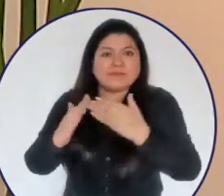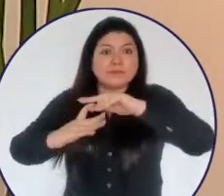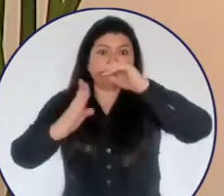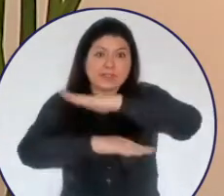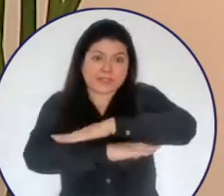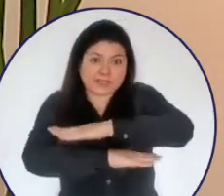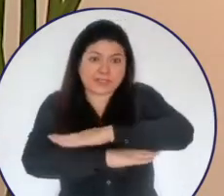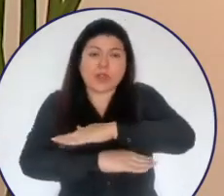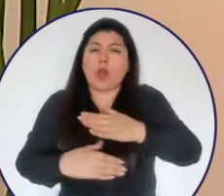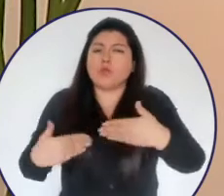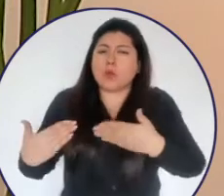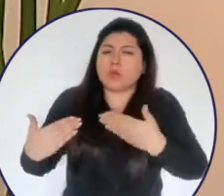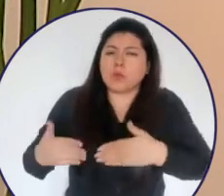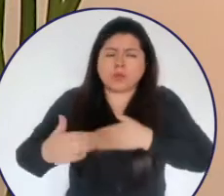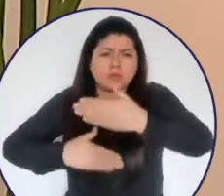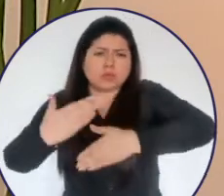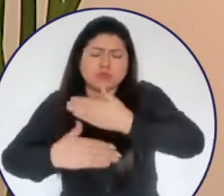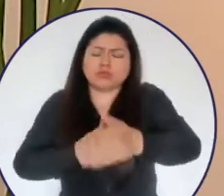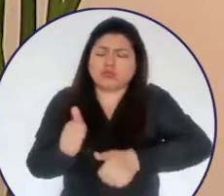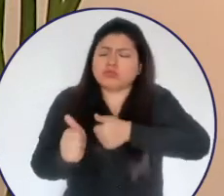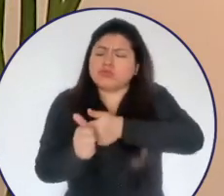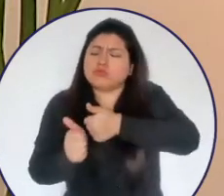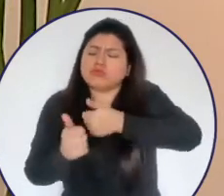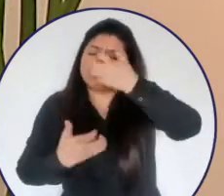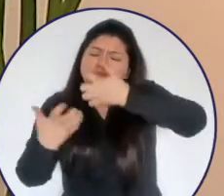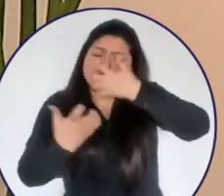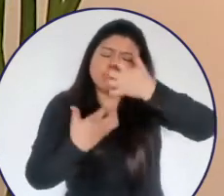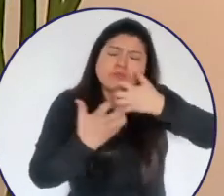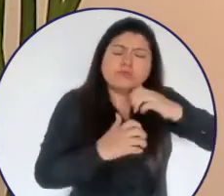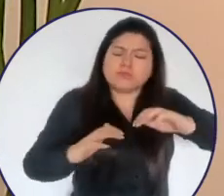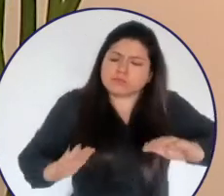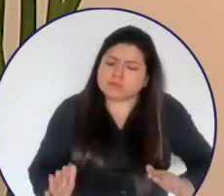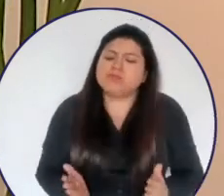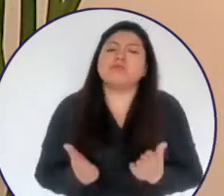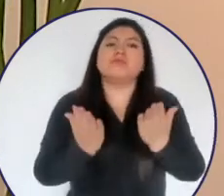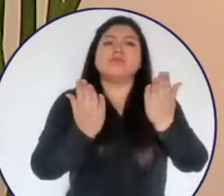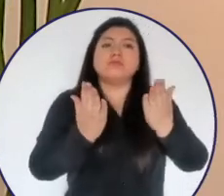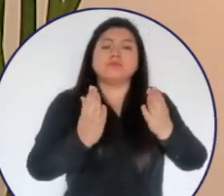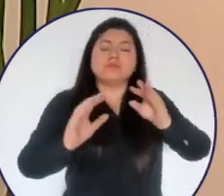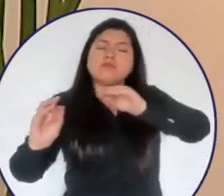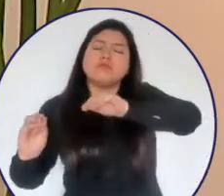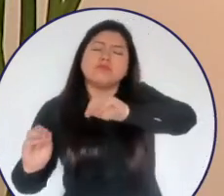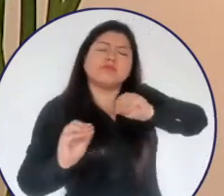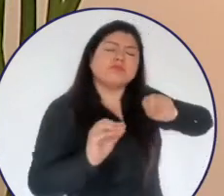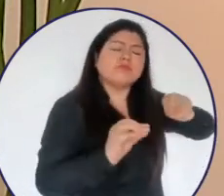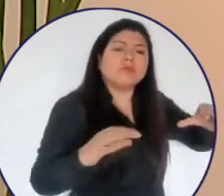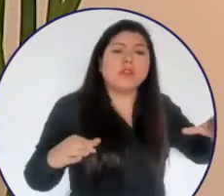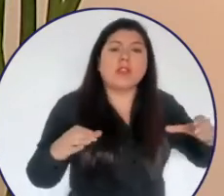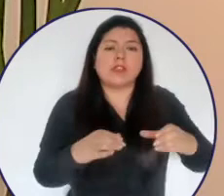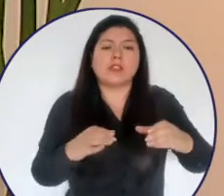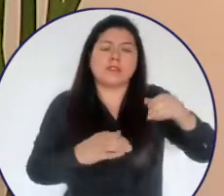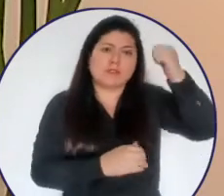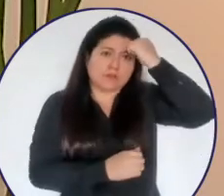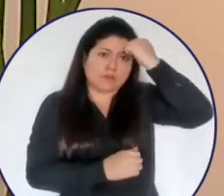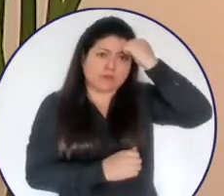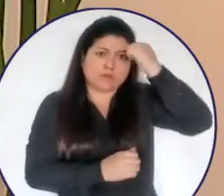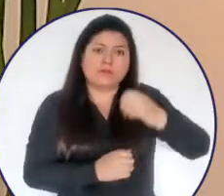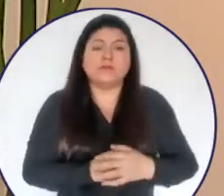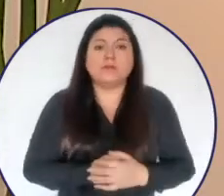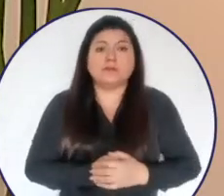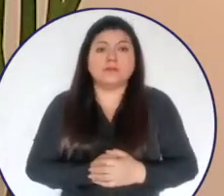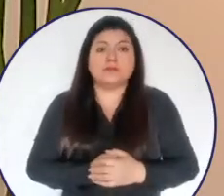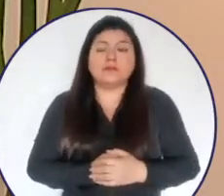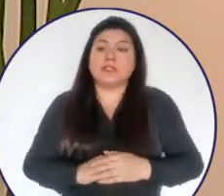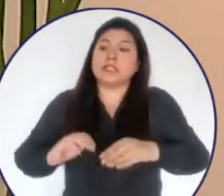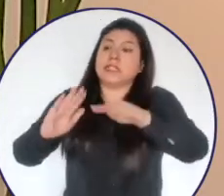educativos institucionales, en el manual de convivencia, en los procesos de seguimiento y evaluación y en la cualificación